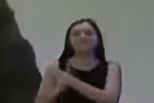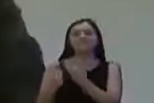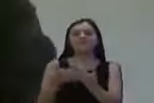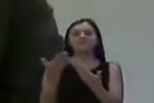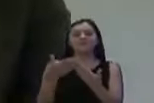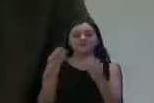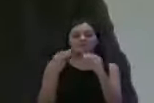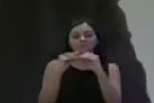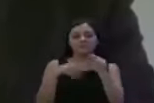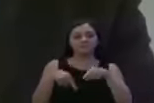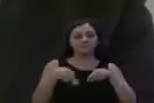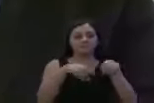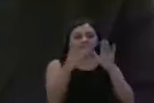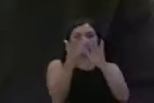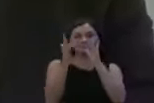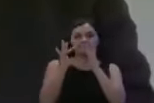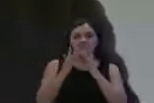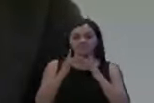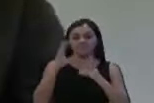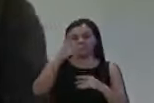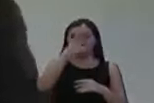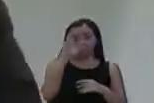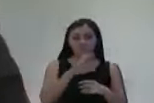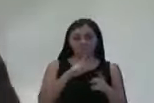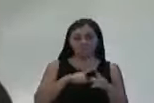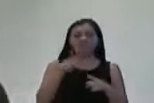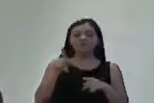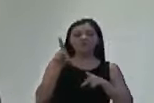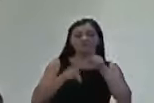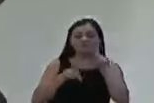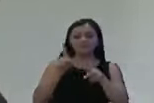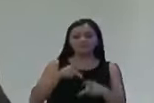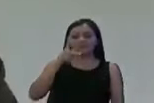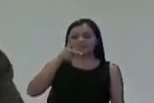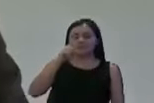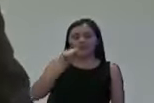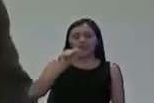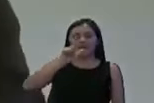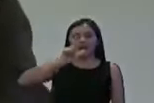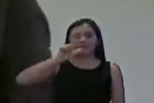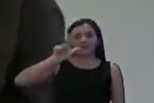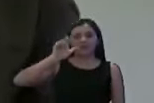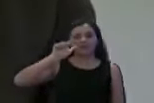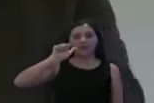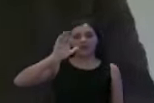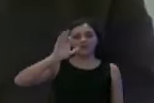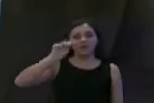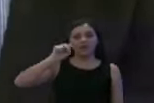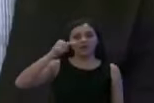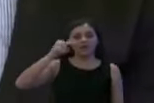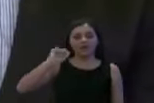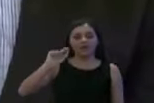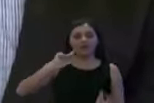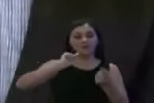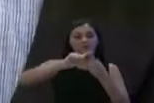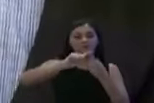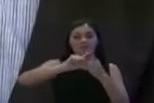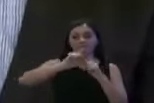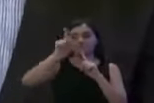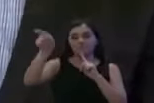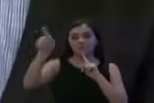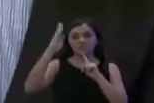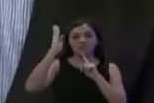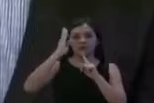viaje de la costa ustedes saben patn es una vía de primer orden de hormigón Rio Bamba directo hasta nuestro querido